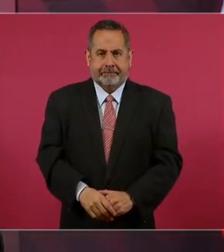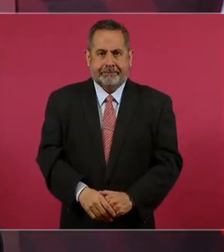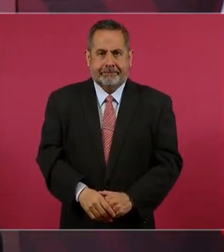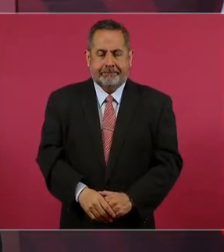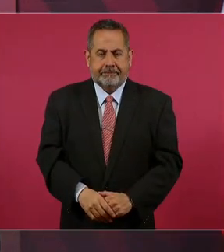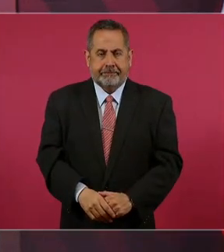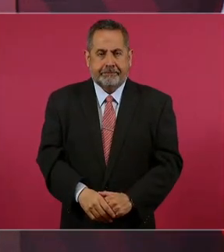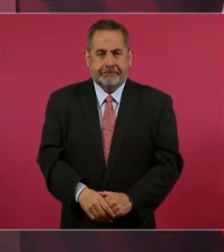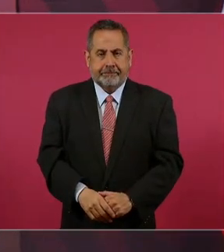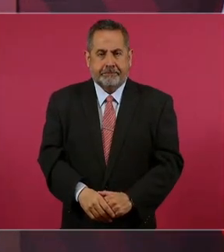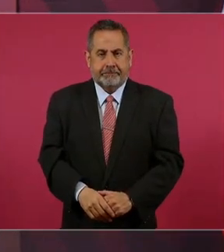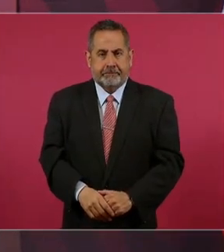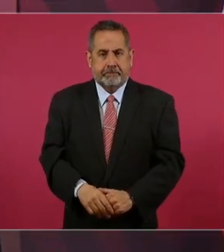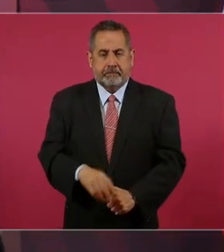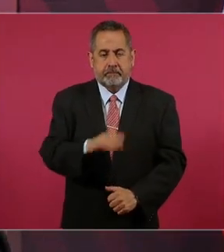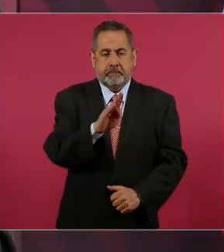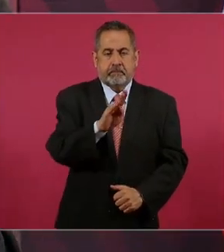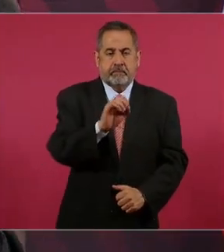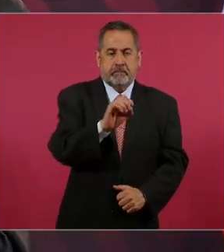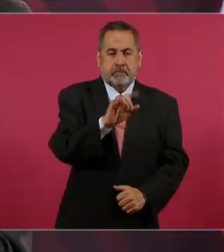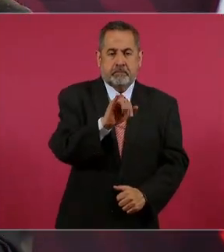Los dos coincidían,